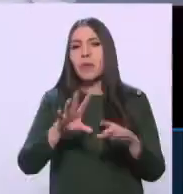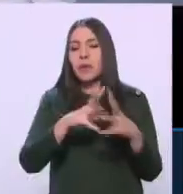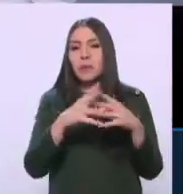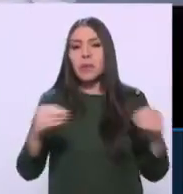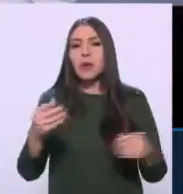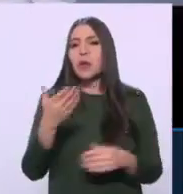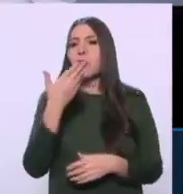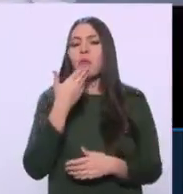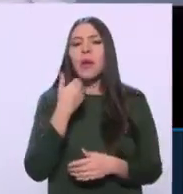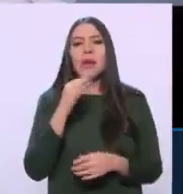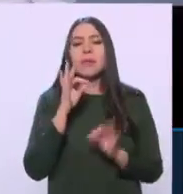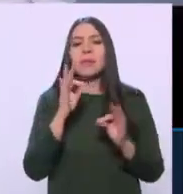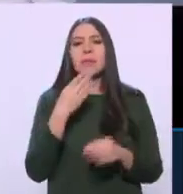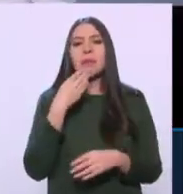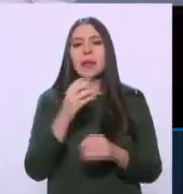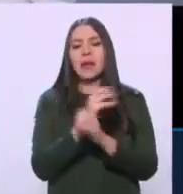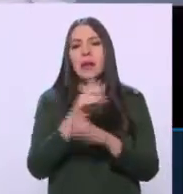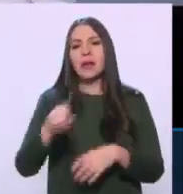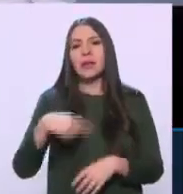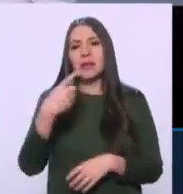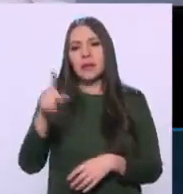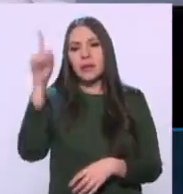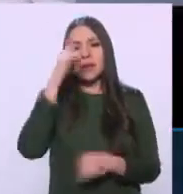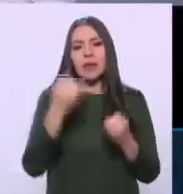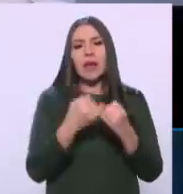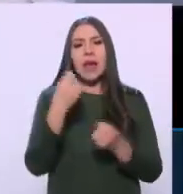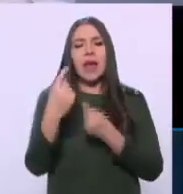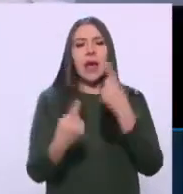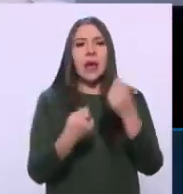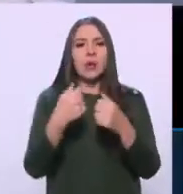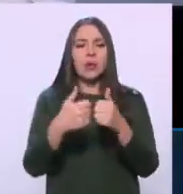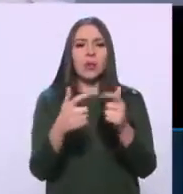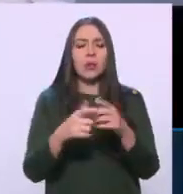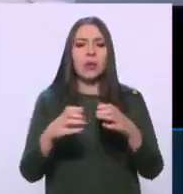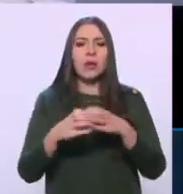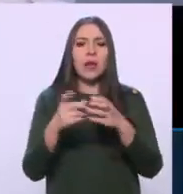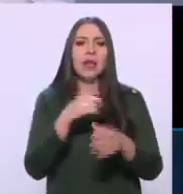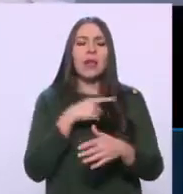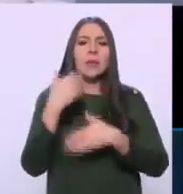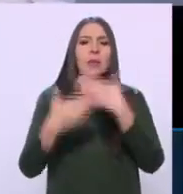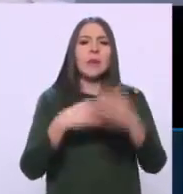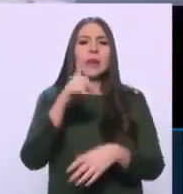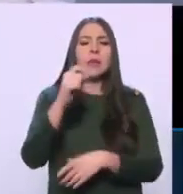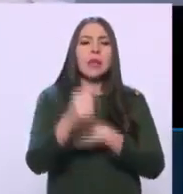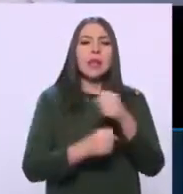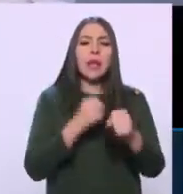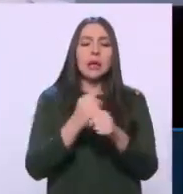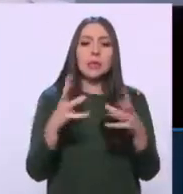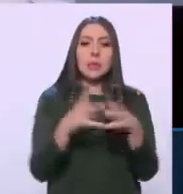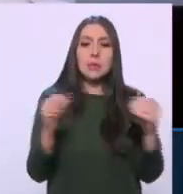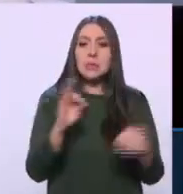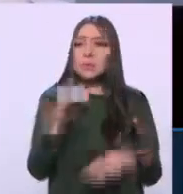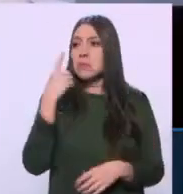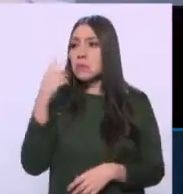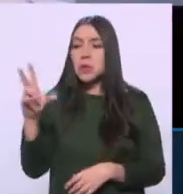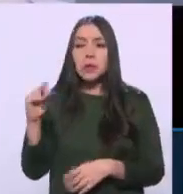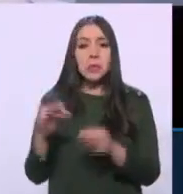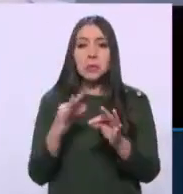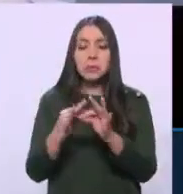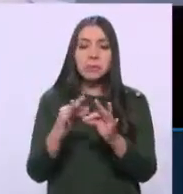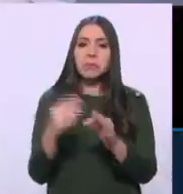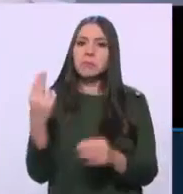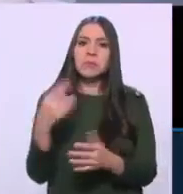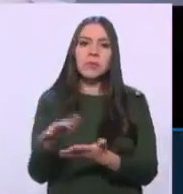las recomendaciones que hacíamos, porque obviamente hay fideicomisos que a los 20 años tienen que desaparecer, o si no están cumpliendo con los fines tienen